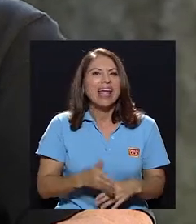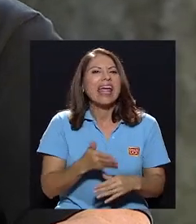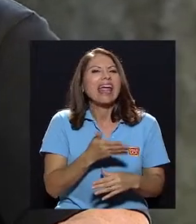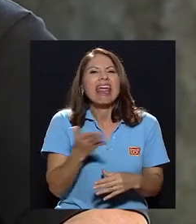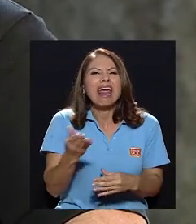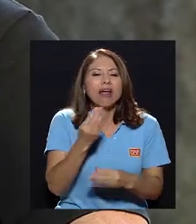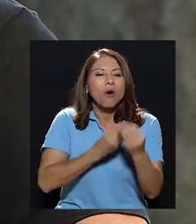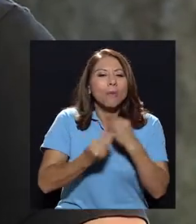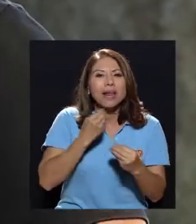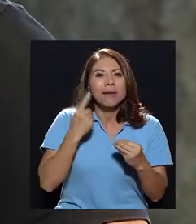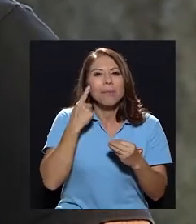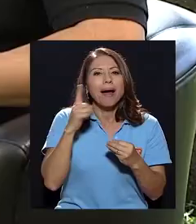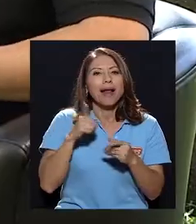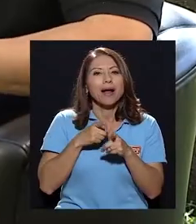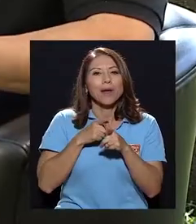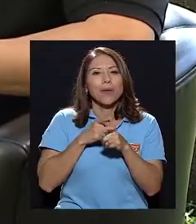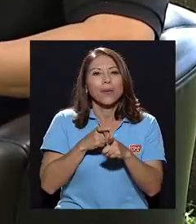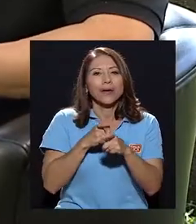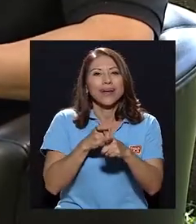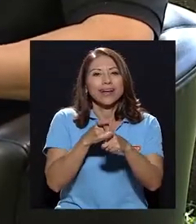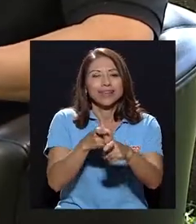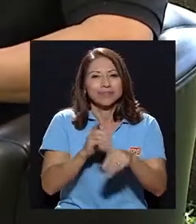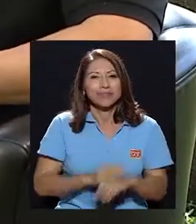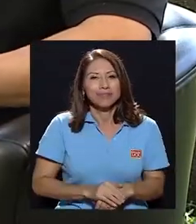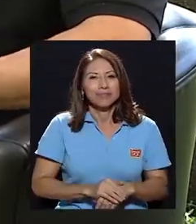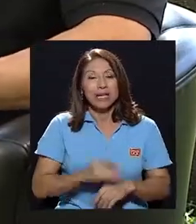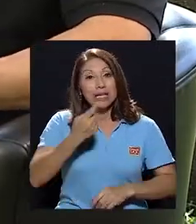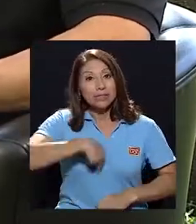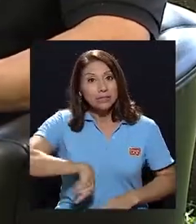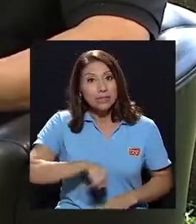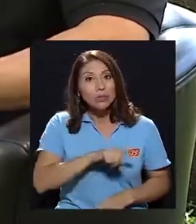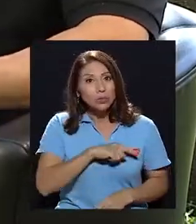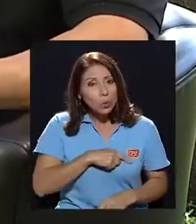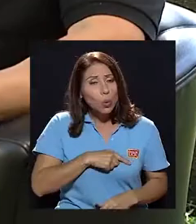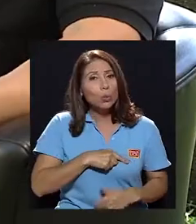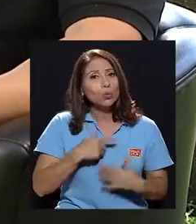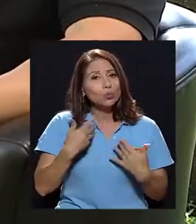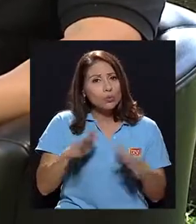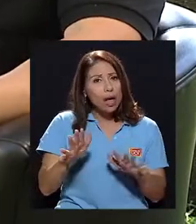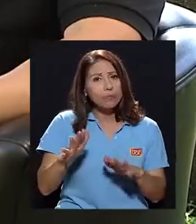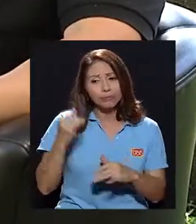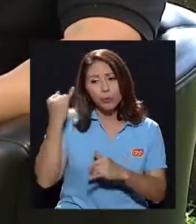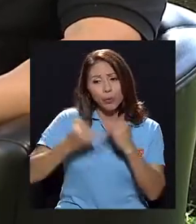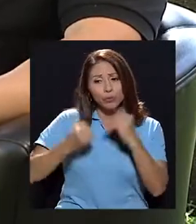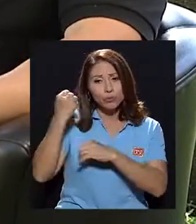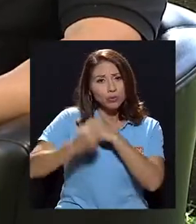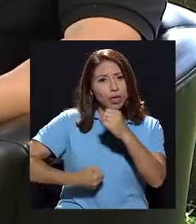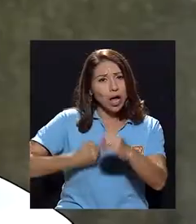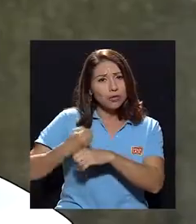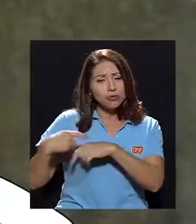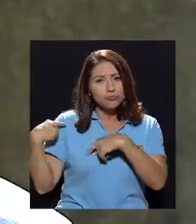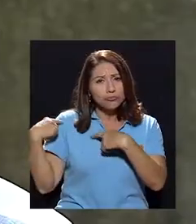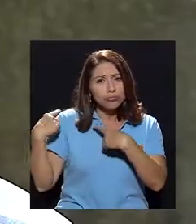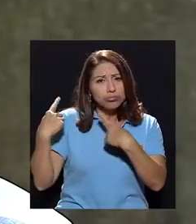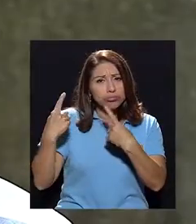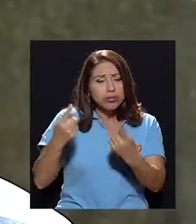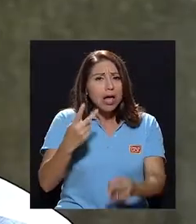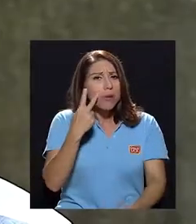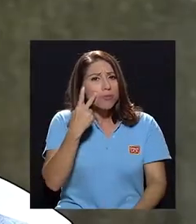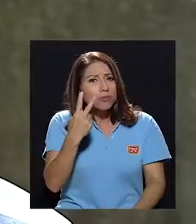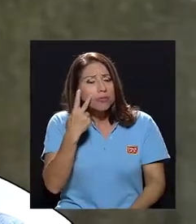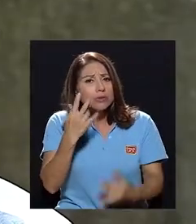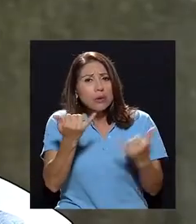¿qué comer para correr? Sí, nosotros hemos visto a lo largo de estos últimos años un